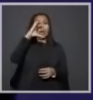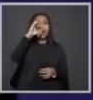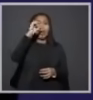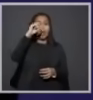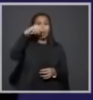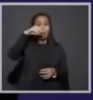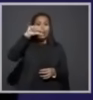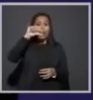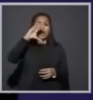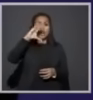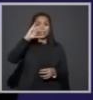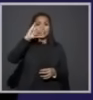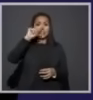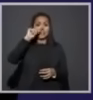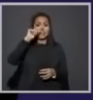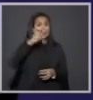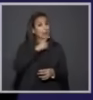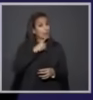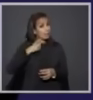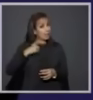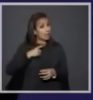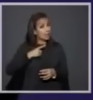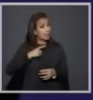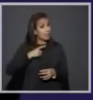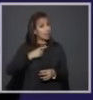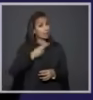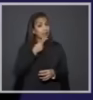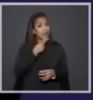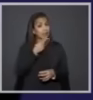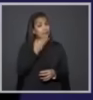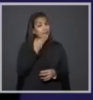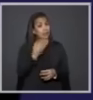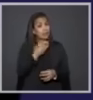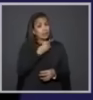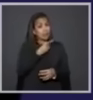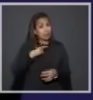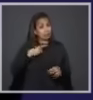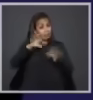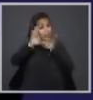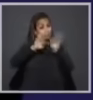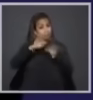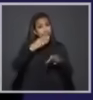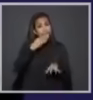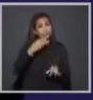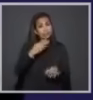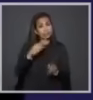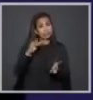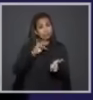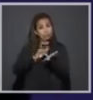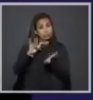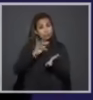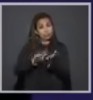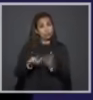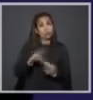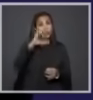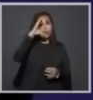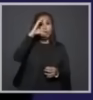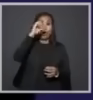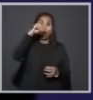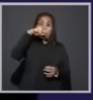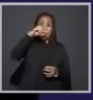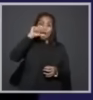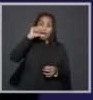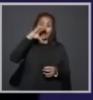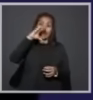Esa es su responsabilidad como institución gubernamental, apoyar, fomentar el desarrollo